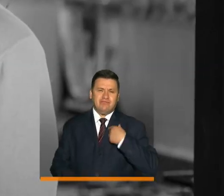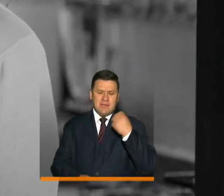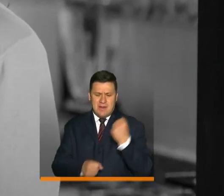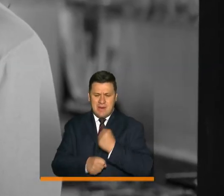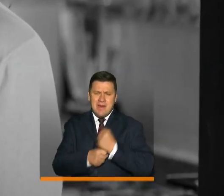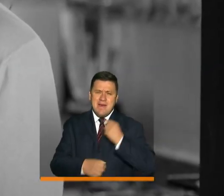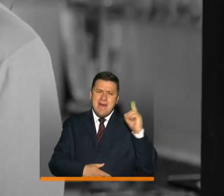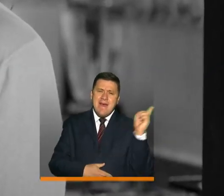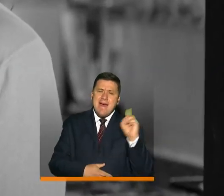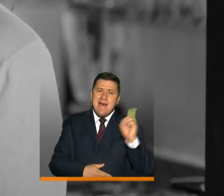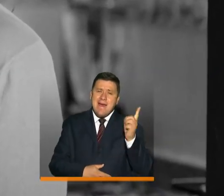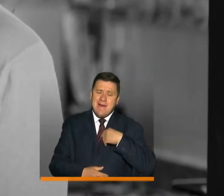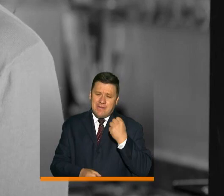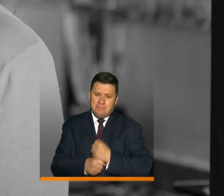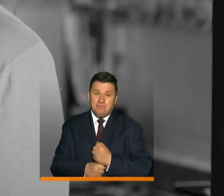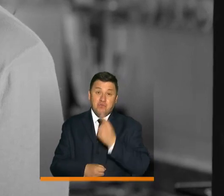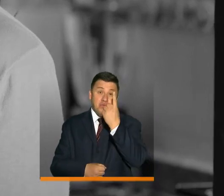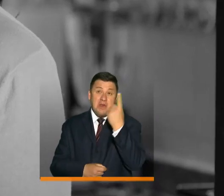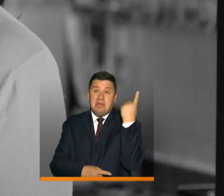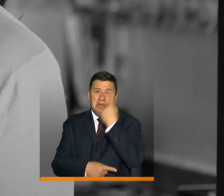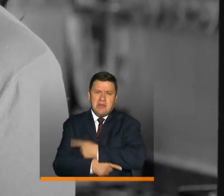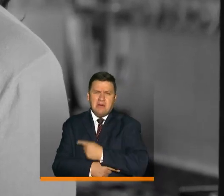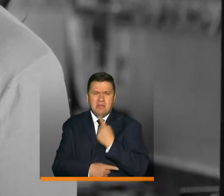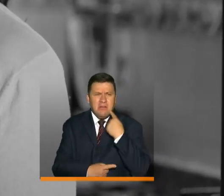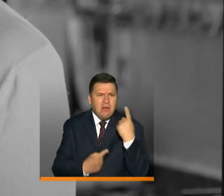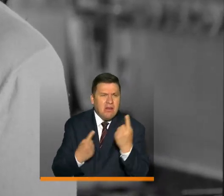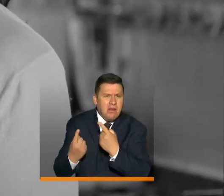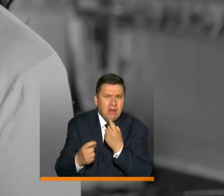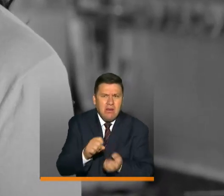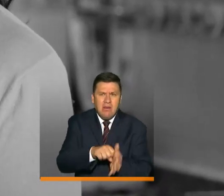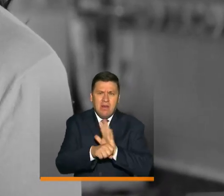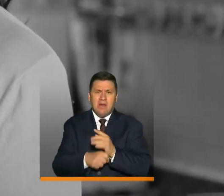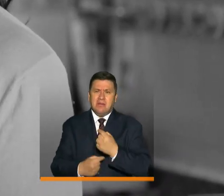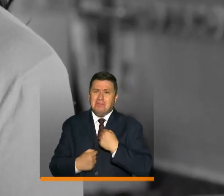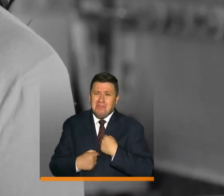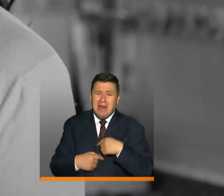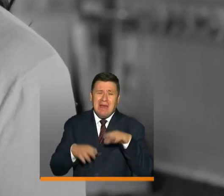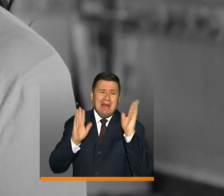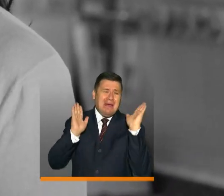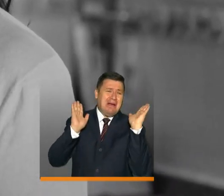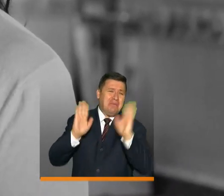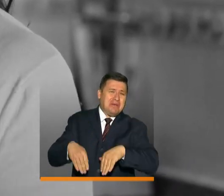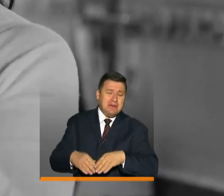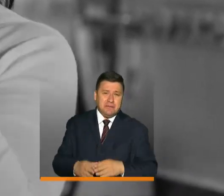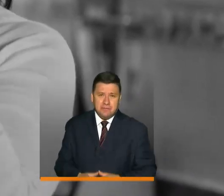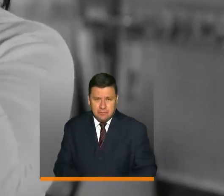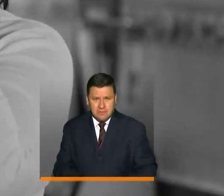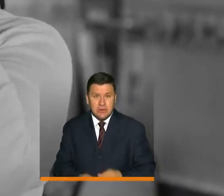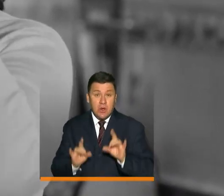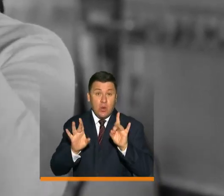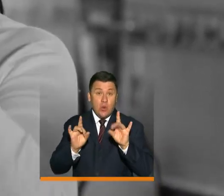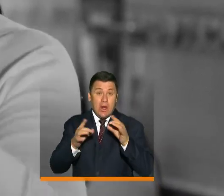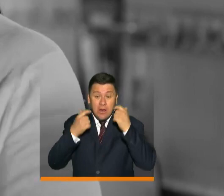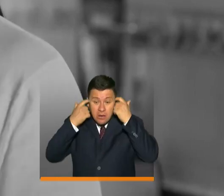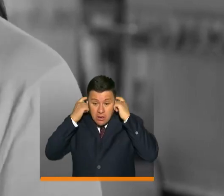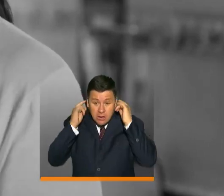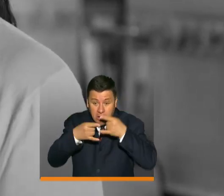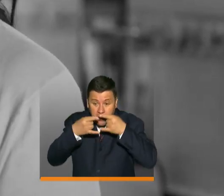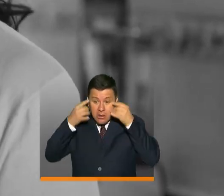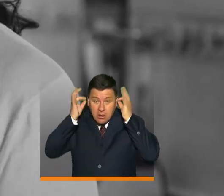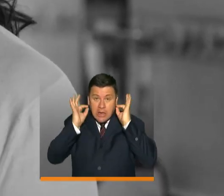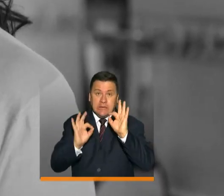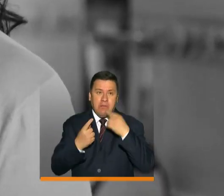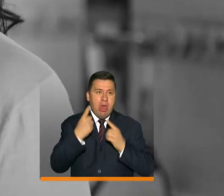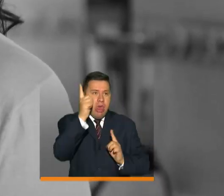Trabajé durante años. Un día llegó el rumor del COVID. A mí me daba igual. Duelen mucho las orejas. Era mi